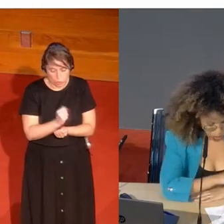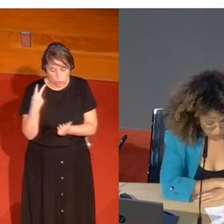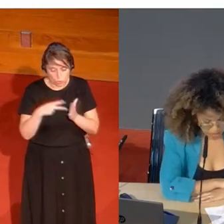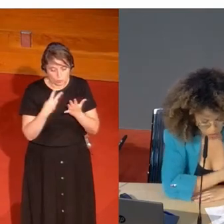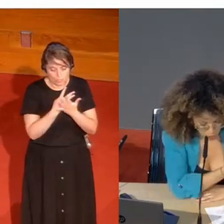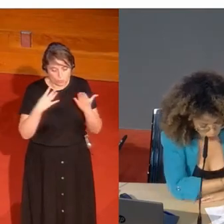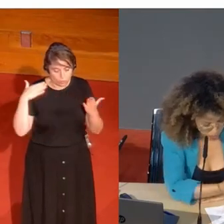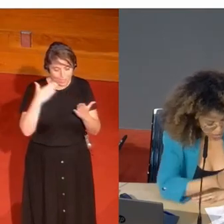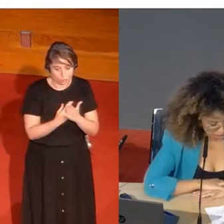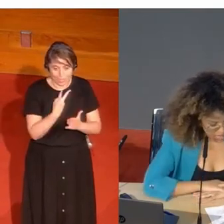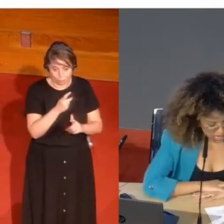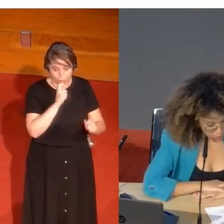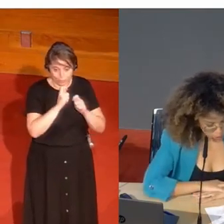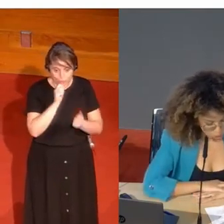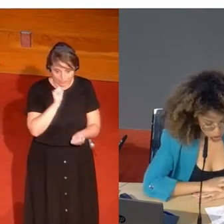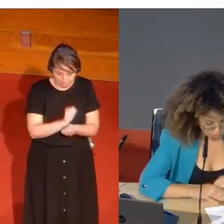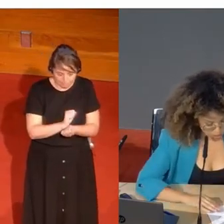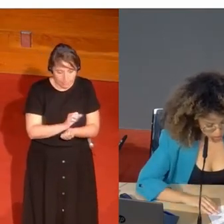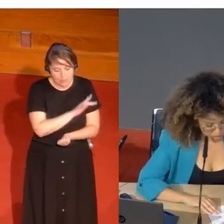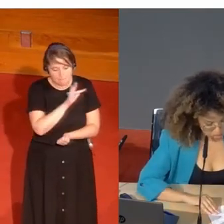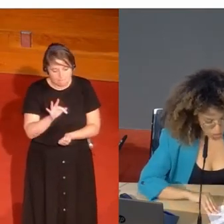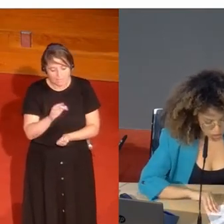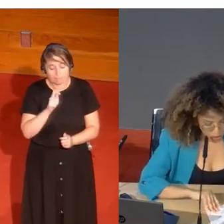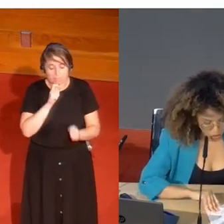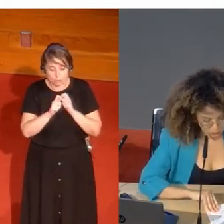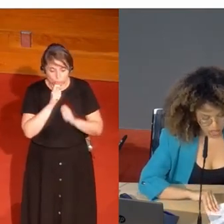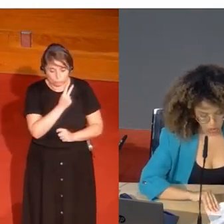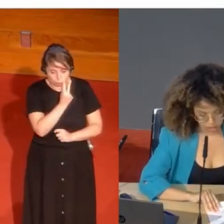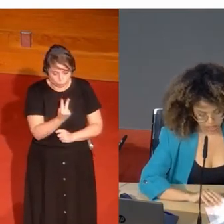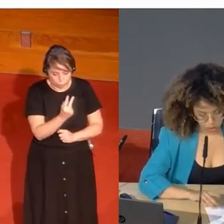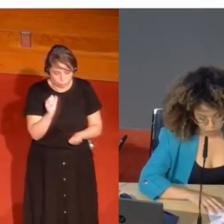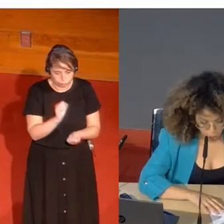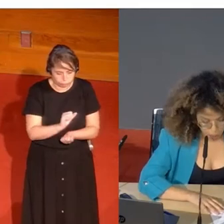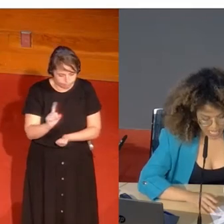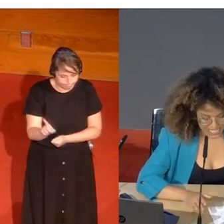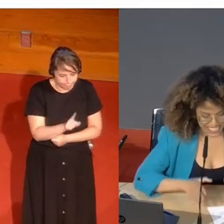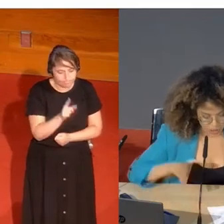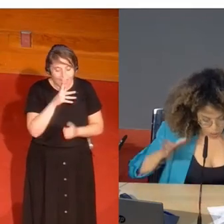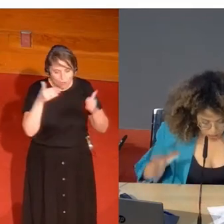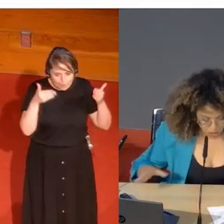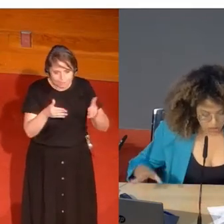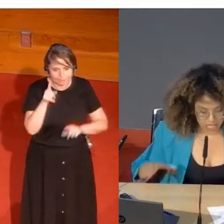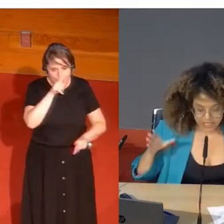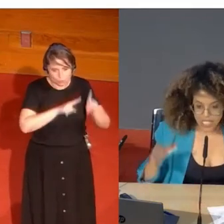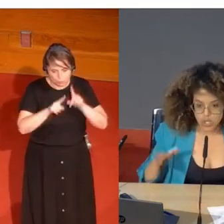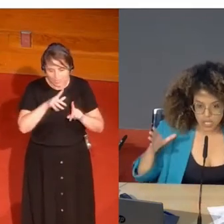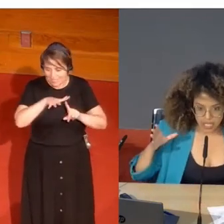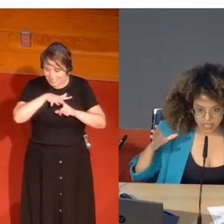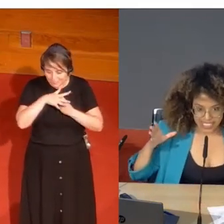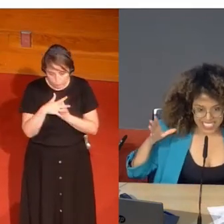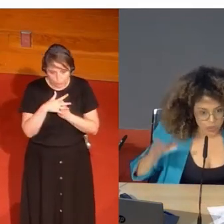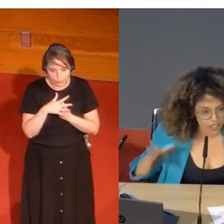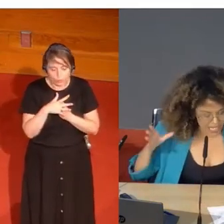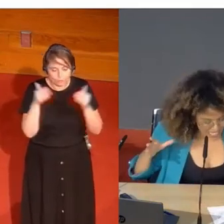2019 se detuvo también a otros dos periodistas y sobre todo lo que nos preocupa es la situación de los